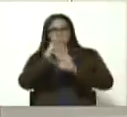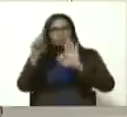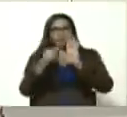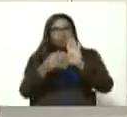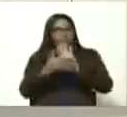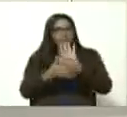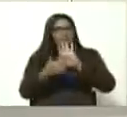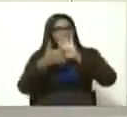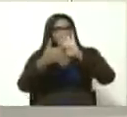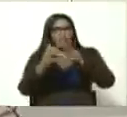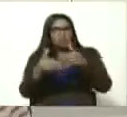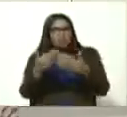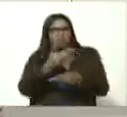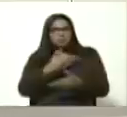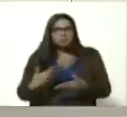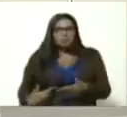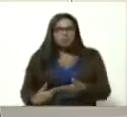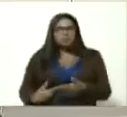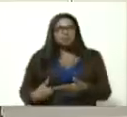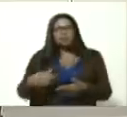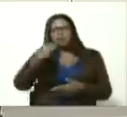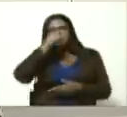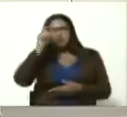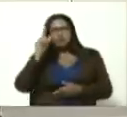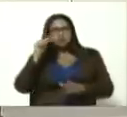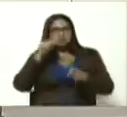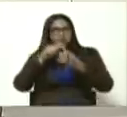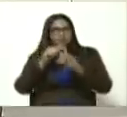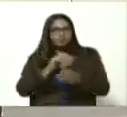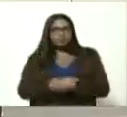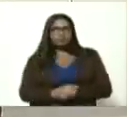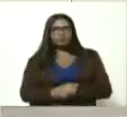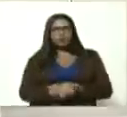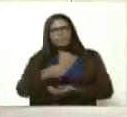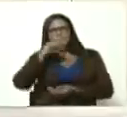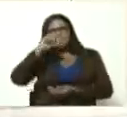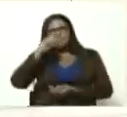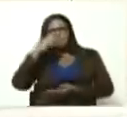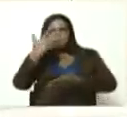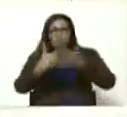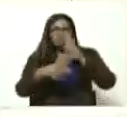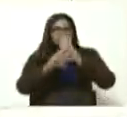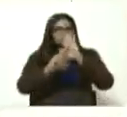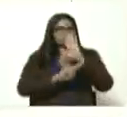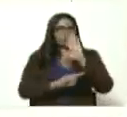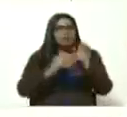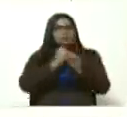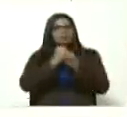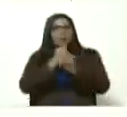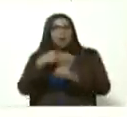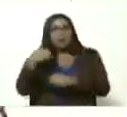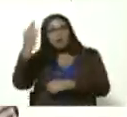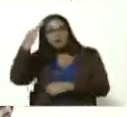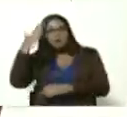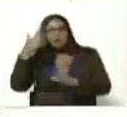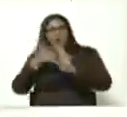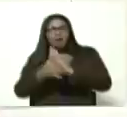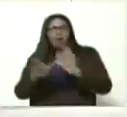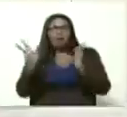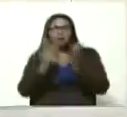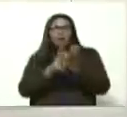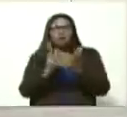le presentará al presidente del partido socialista unido de venezuela nicolás maduro del manual de trabajo para que éste sea aprobado